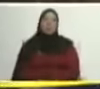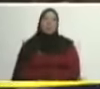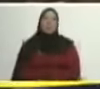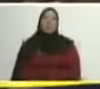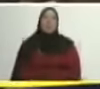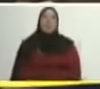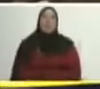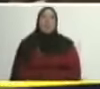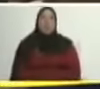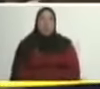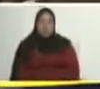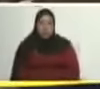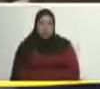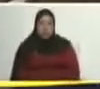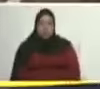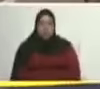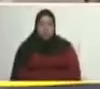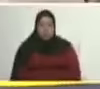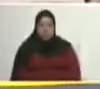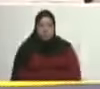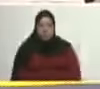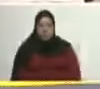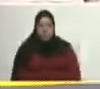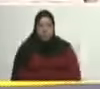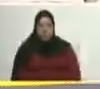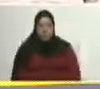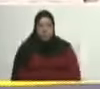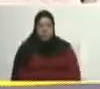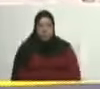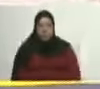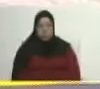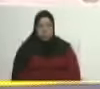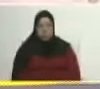promueve la cooperación, y todos sabemos